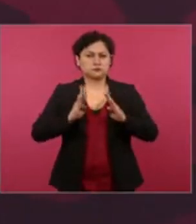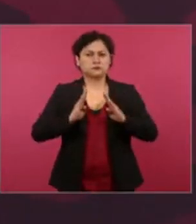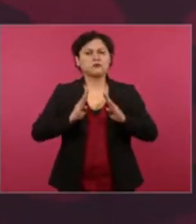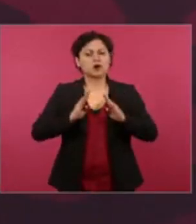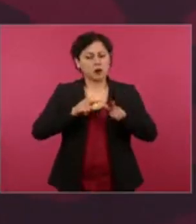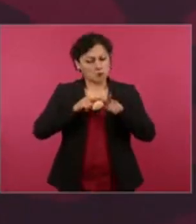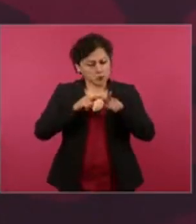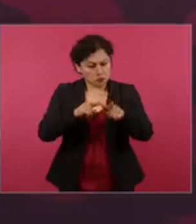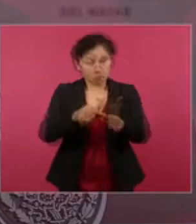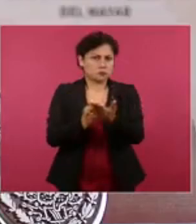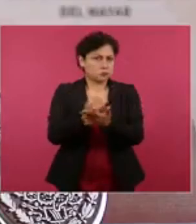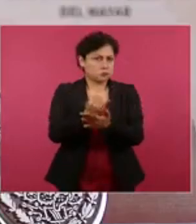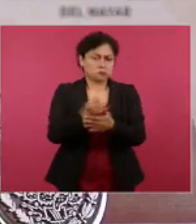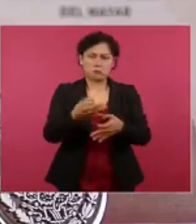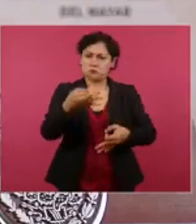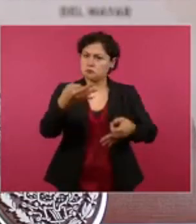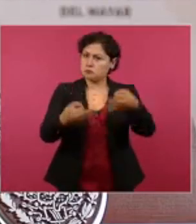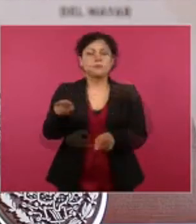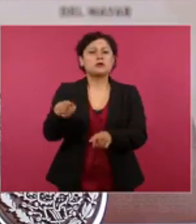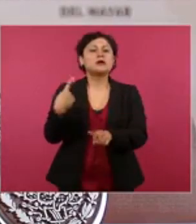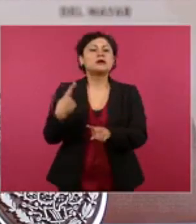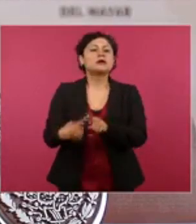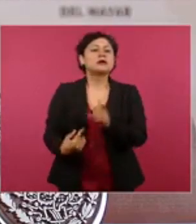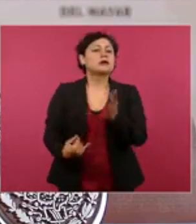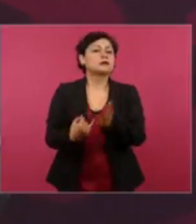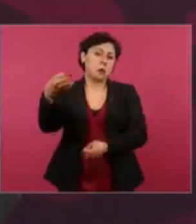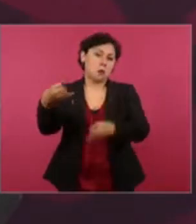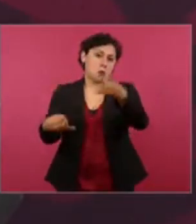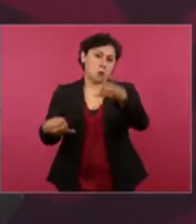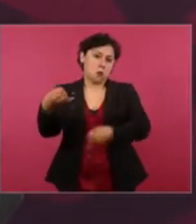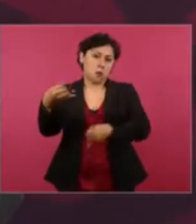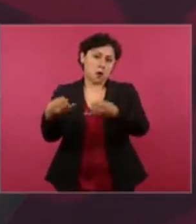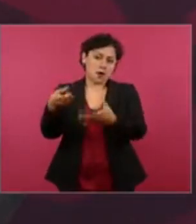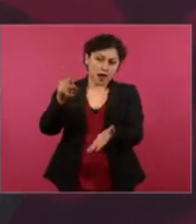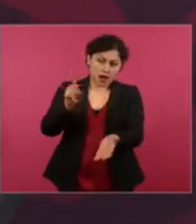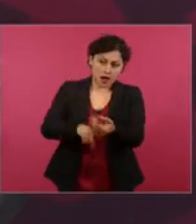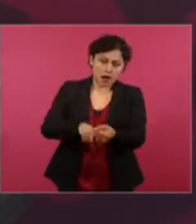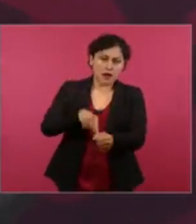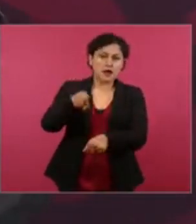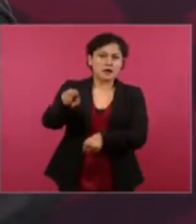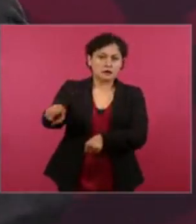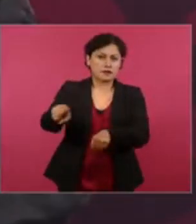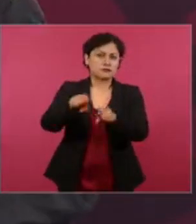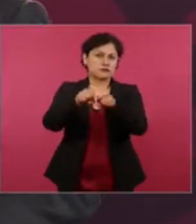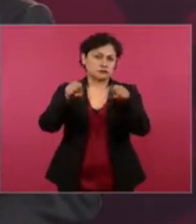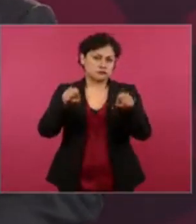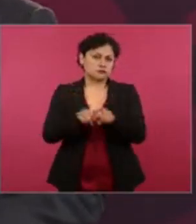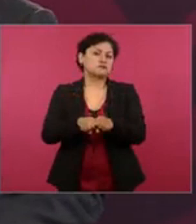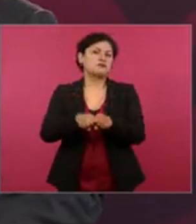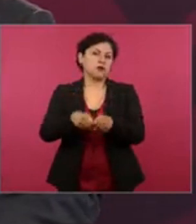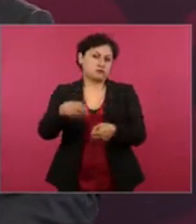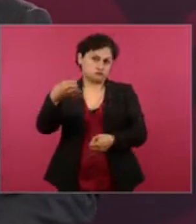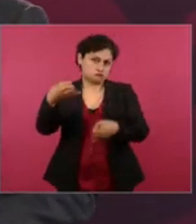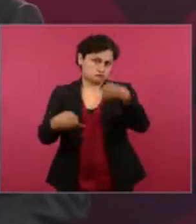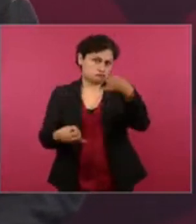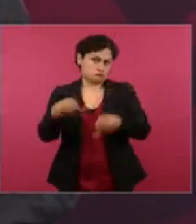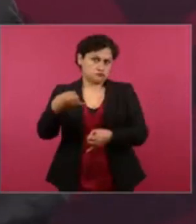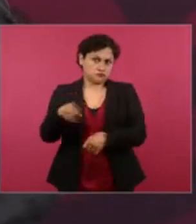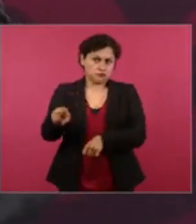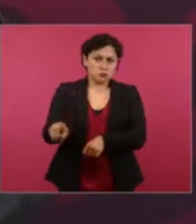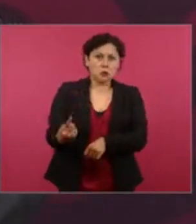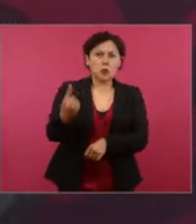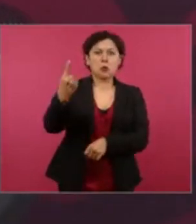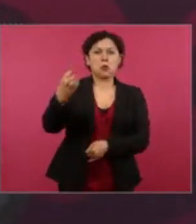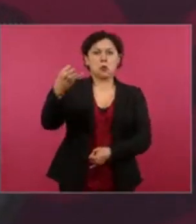y lo decide el Poder Judicial, un juez. Esto es también importante aclararlo porque no es una